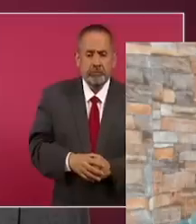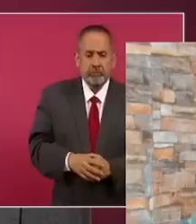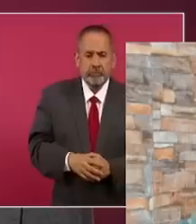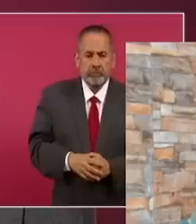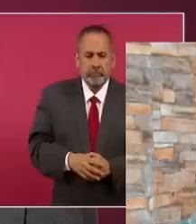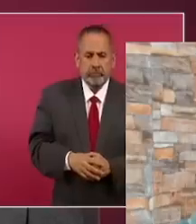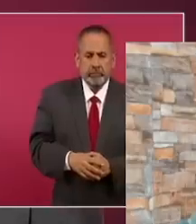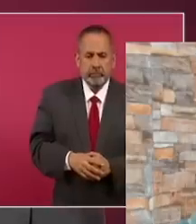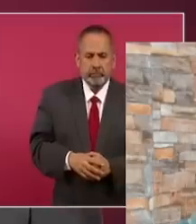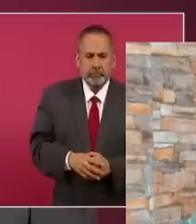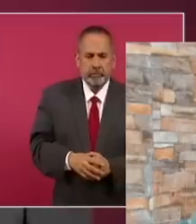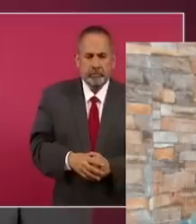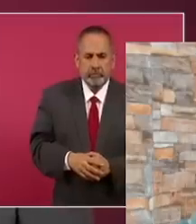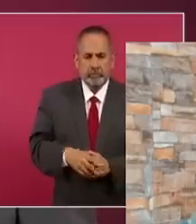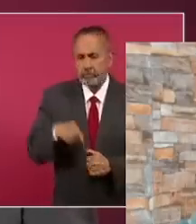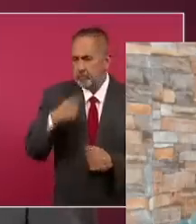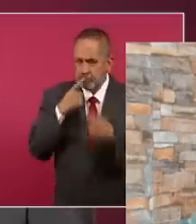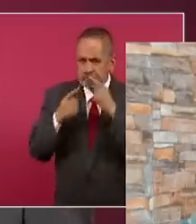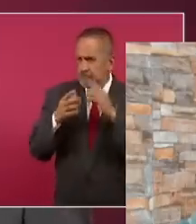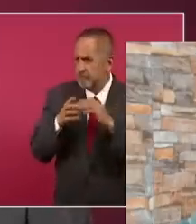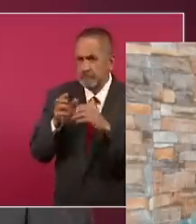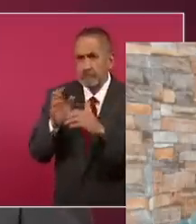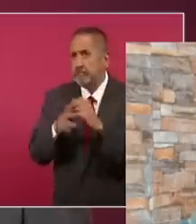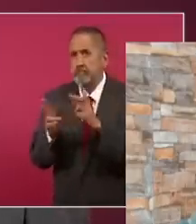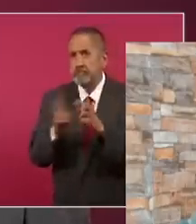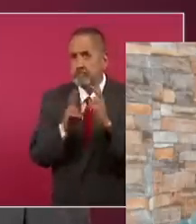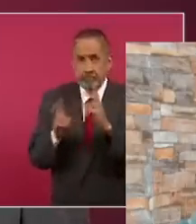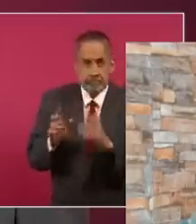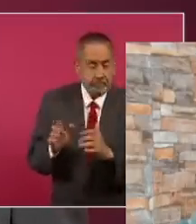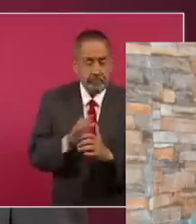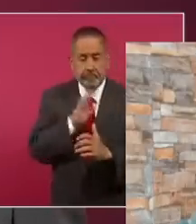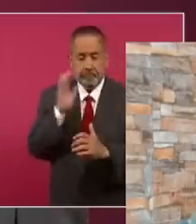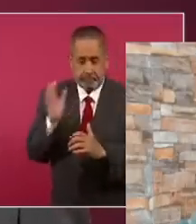Entonces, ya cuando vamos, termina